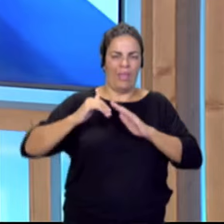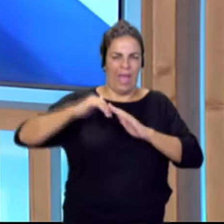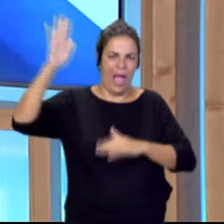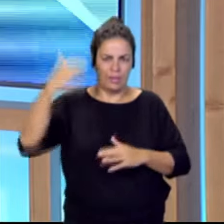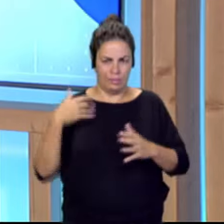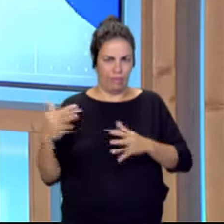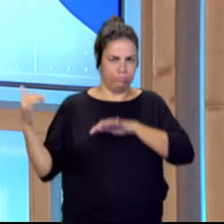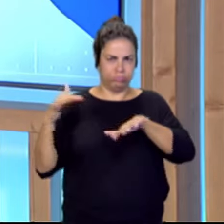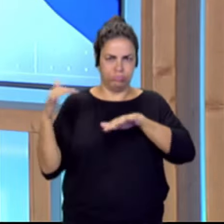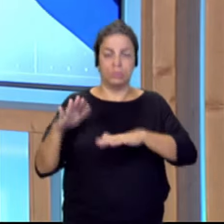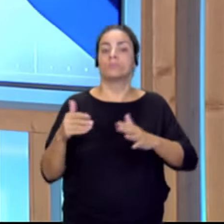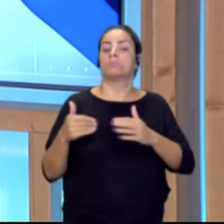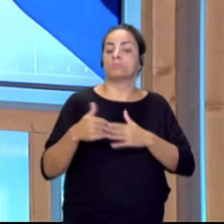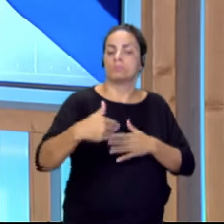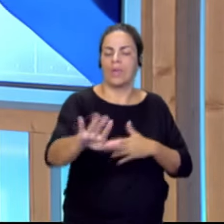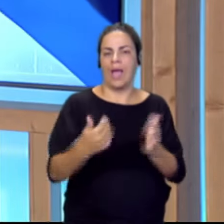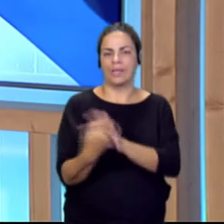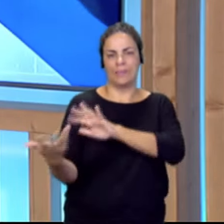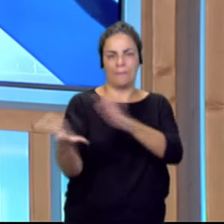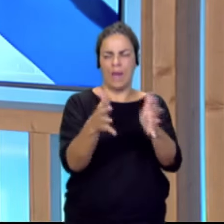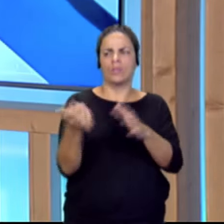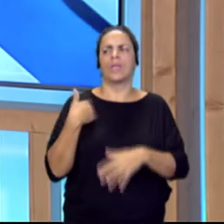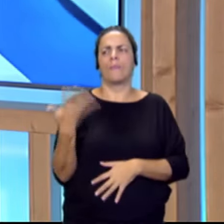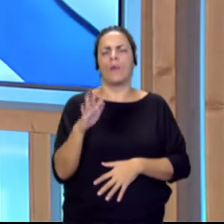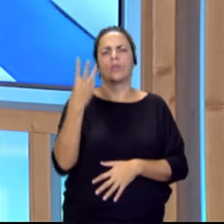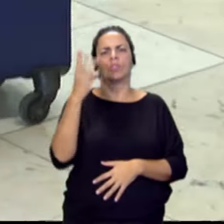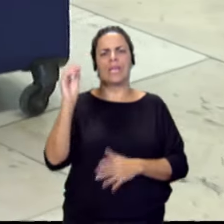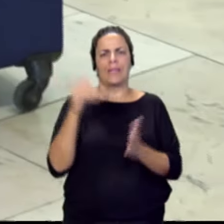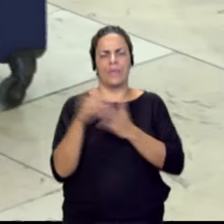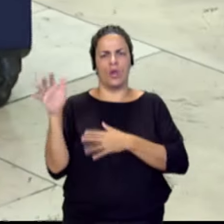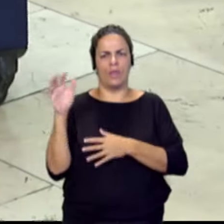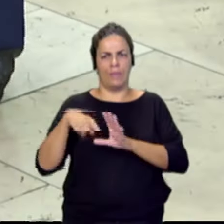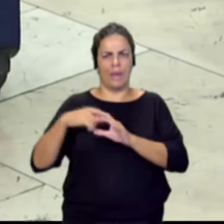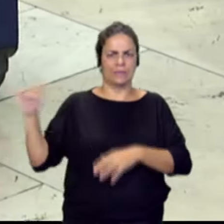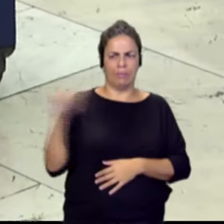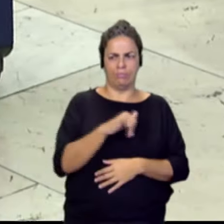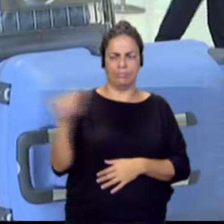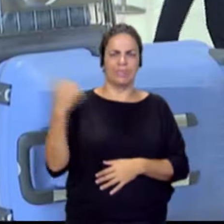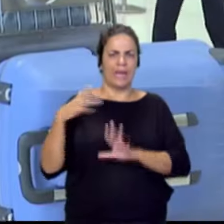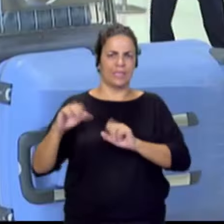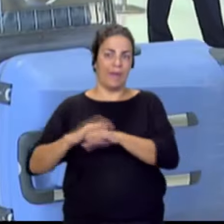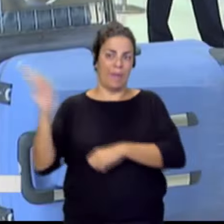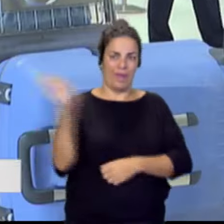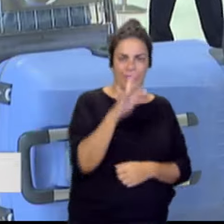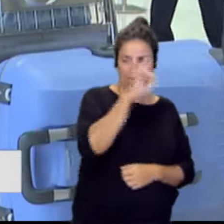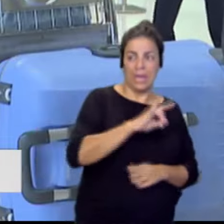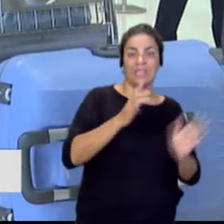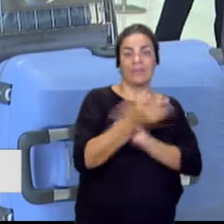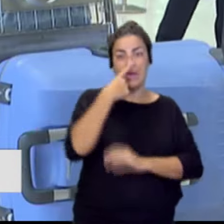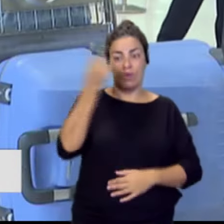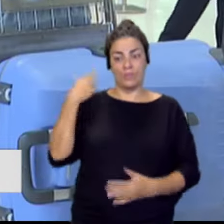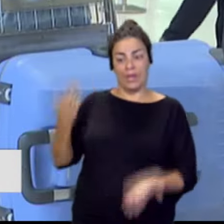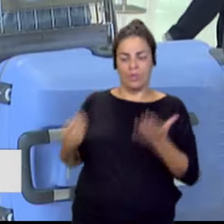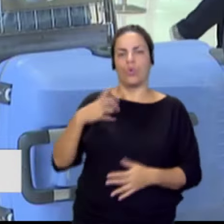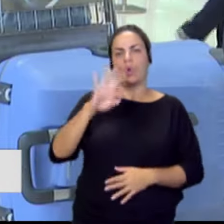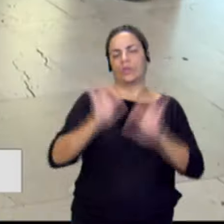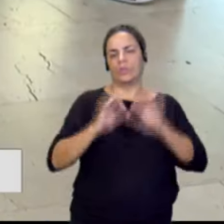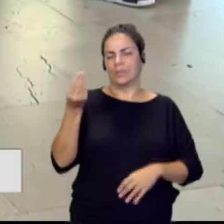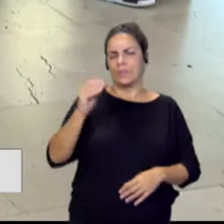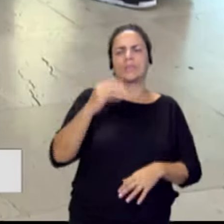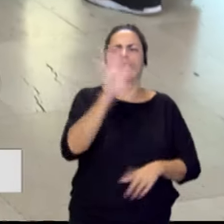unos 30 millones de plazas aéreas reservadas para Canarias. Es un 4% más que el pasado año. La mayoría son vuelos internacionales y los principales